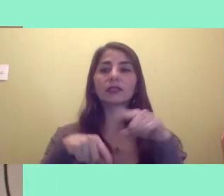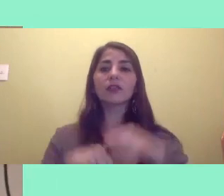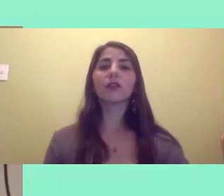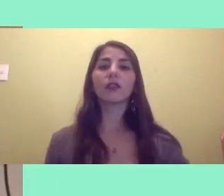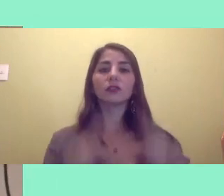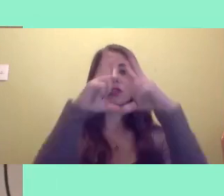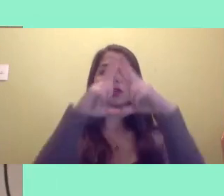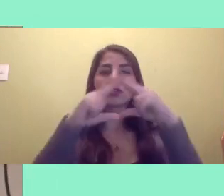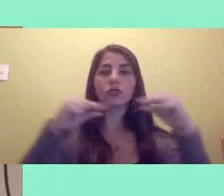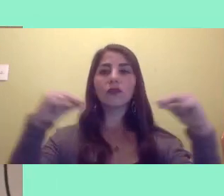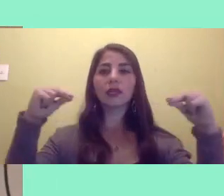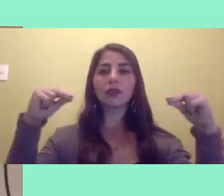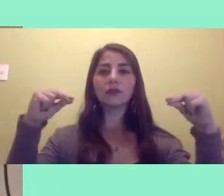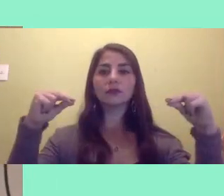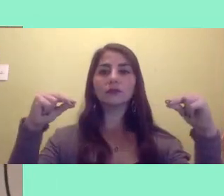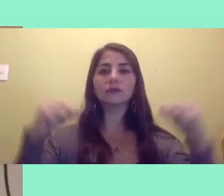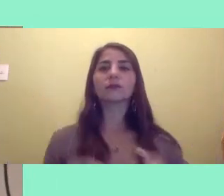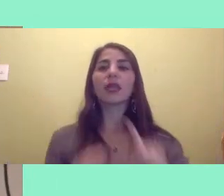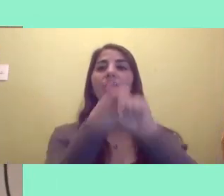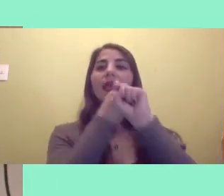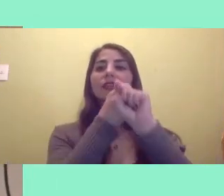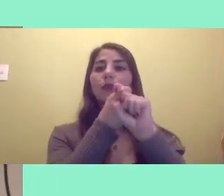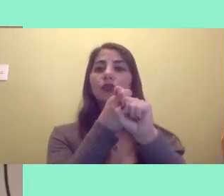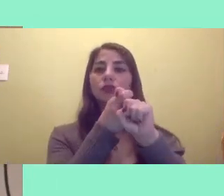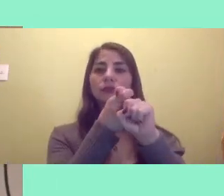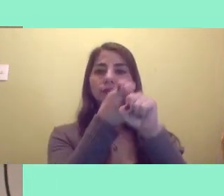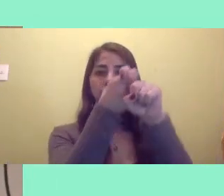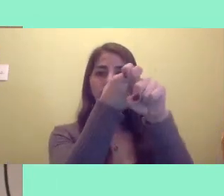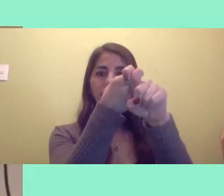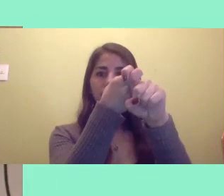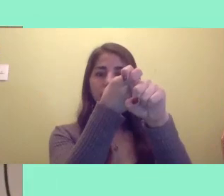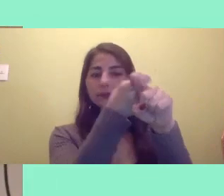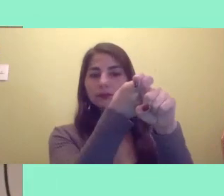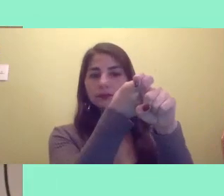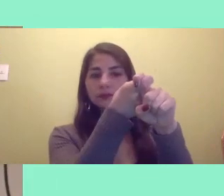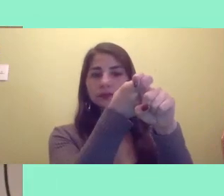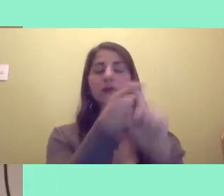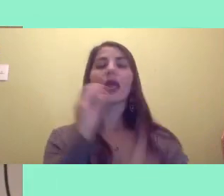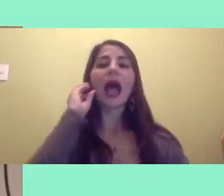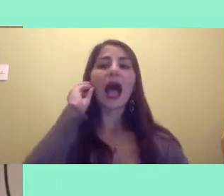Se mueven así los dedos. Sobrino, esposo,